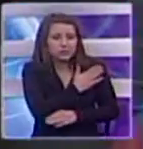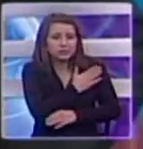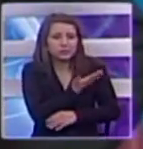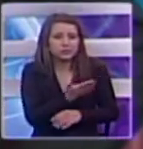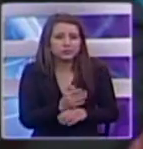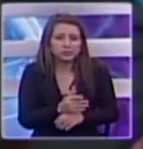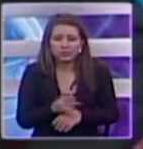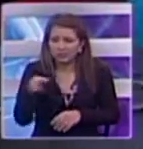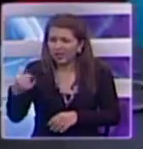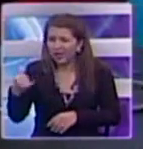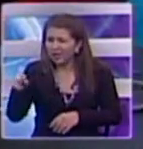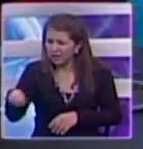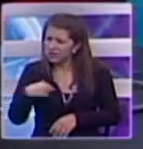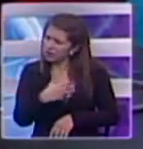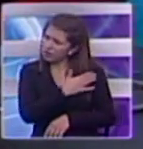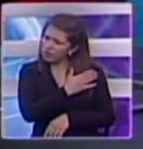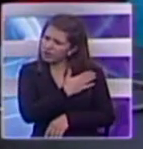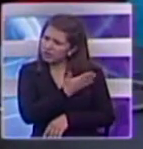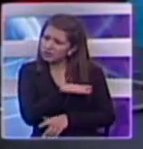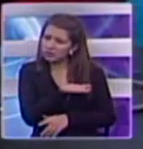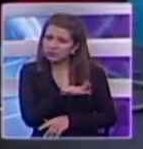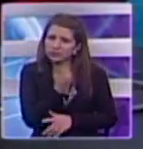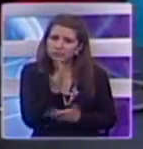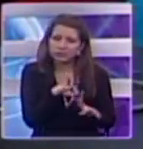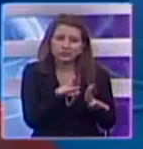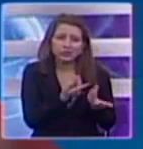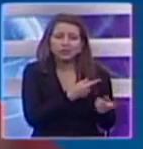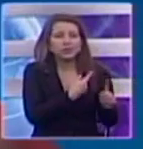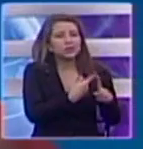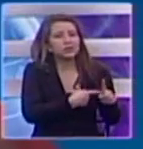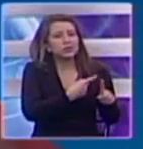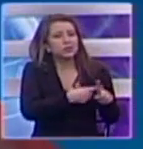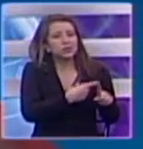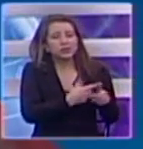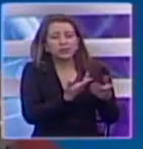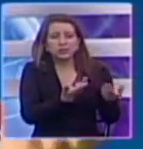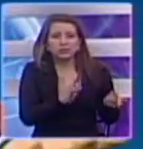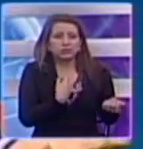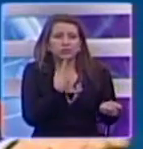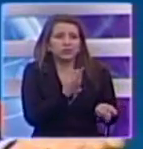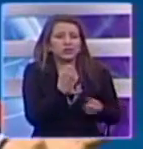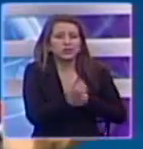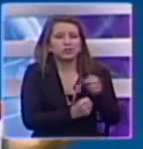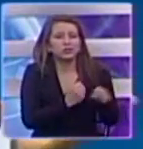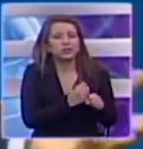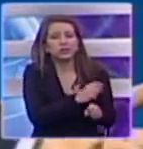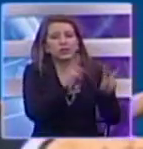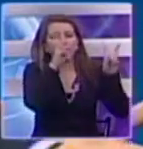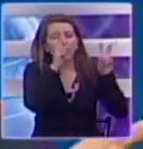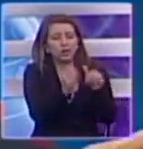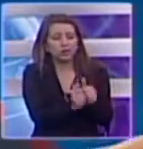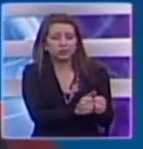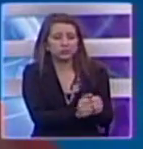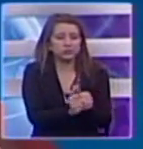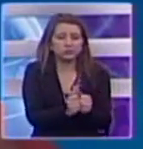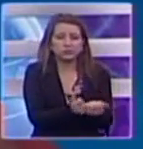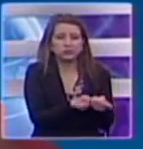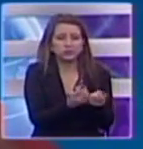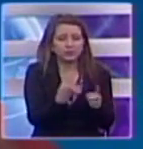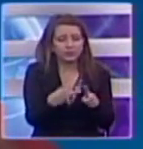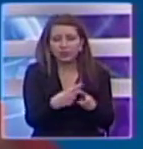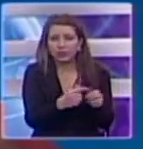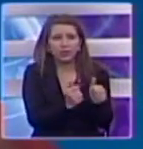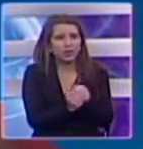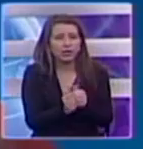acá? Bueno, se han pasado muchos meses, yo diría años, con este tema del dinero electrónico, ya no es